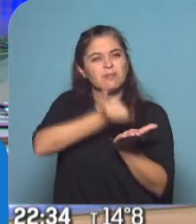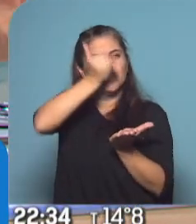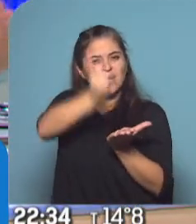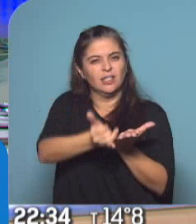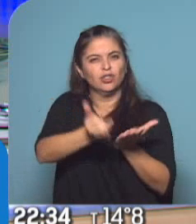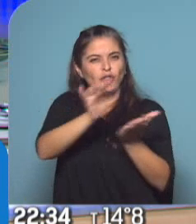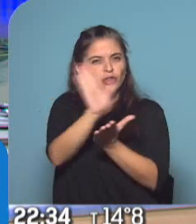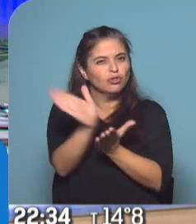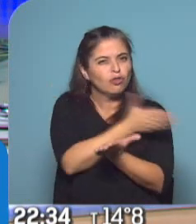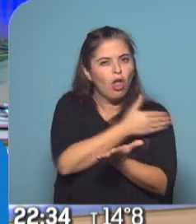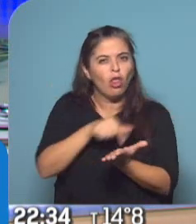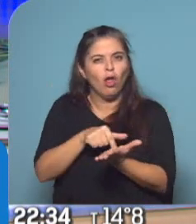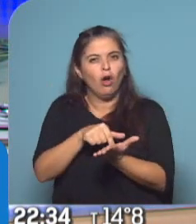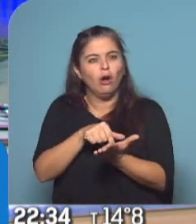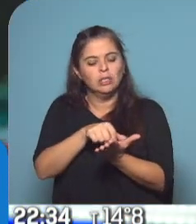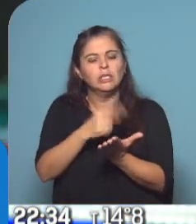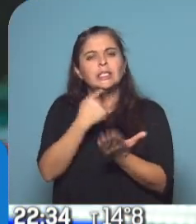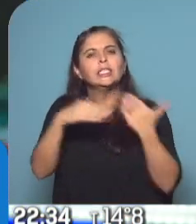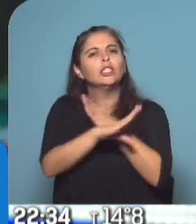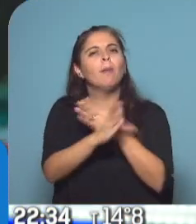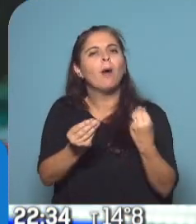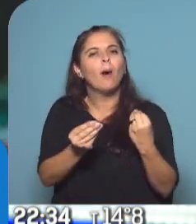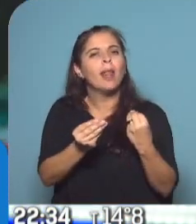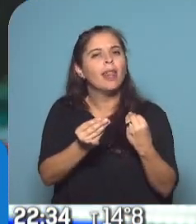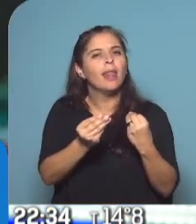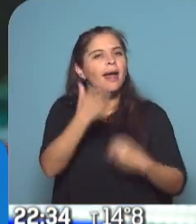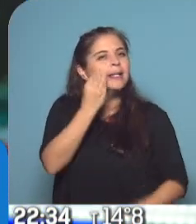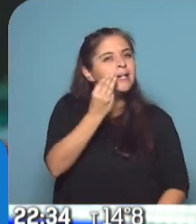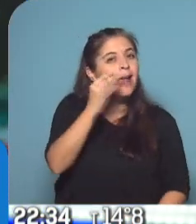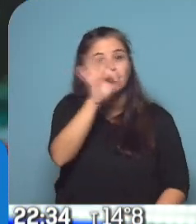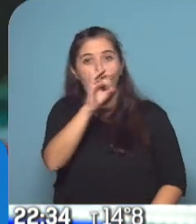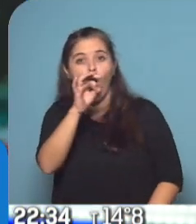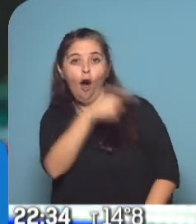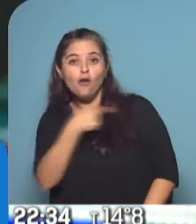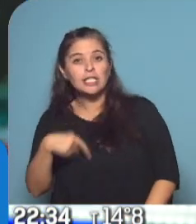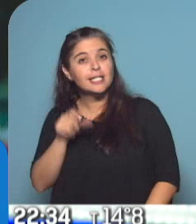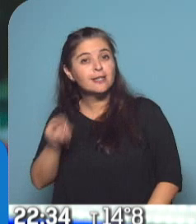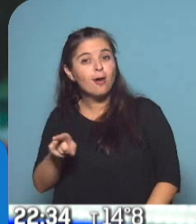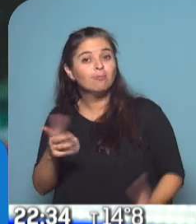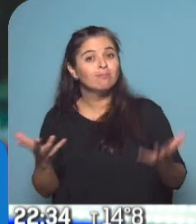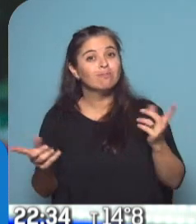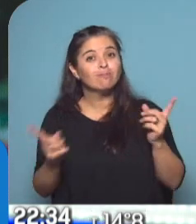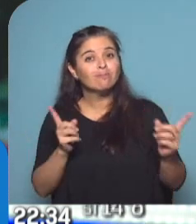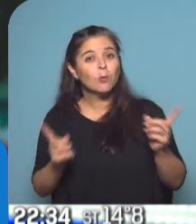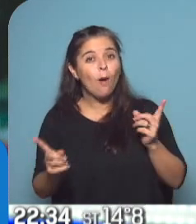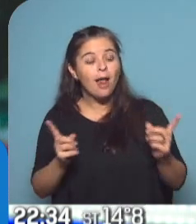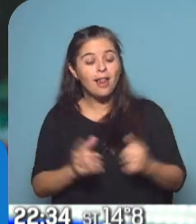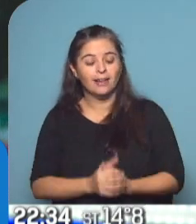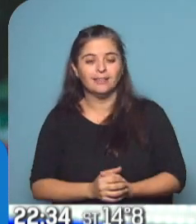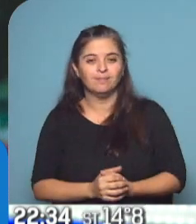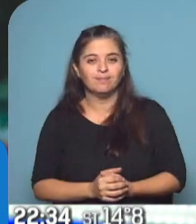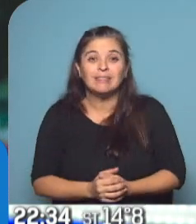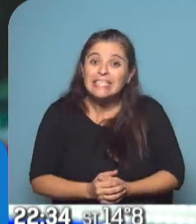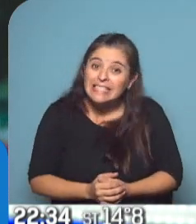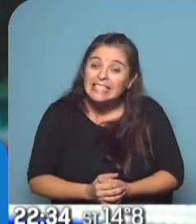si en inglés o en chino en chino bueno hay crisis y ahí podríamos pensar que china tiene un problema porque su idioma no